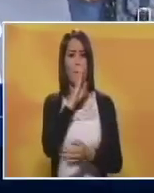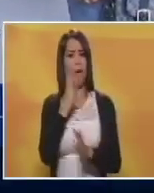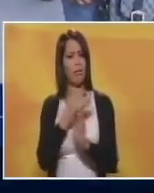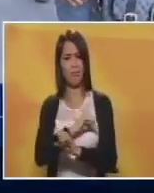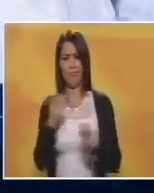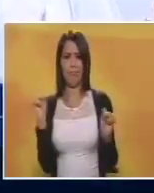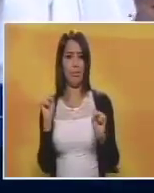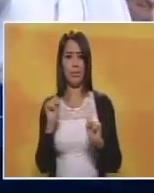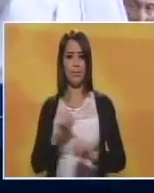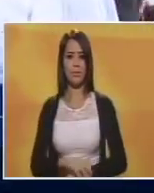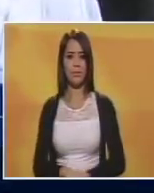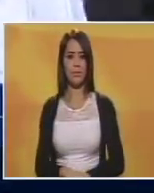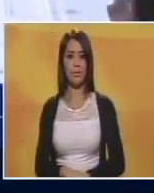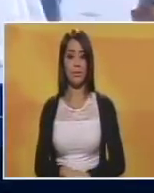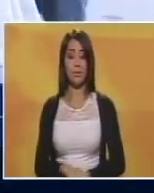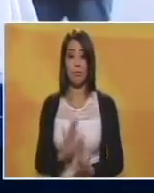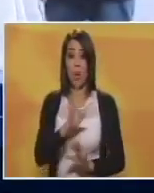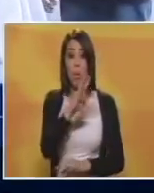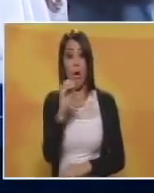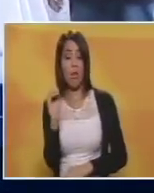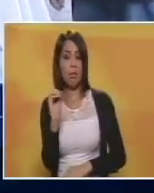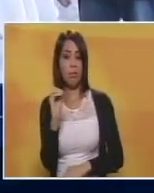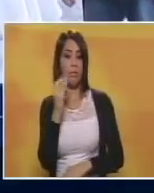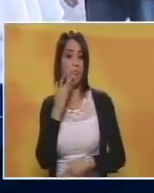se puede. Bueno, que nos dieran quizás los 40.